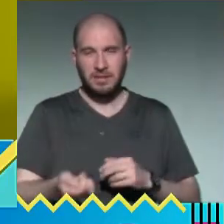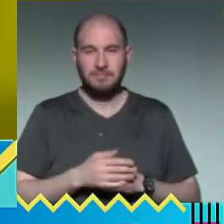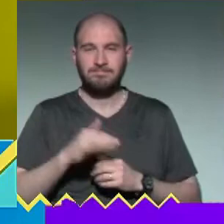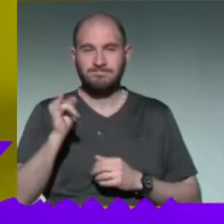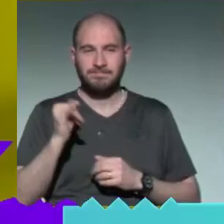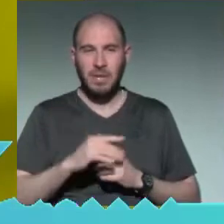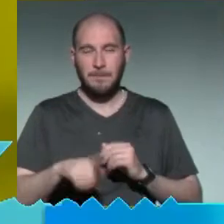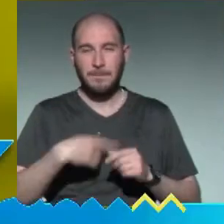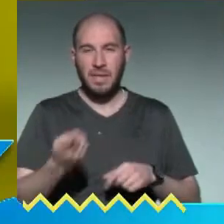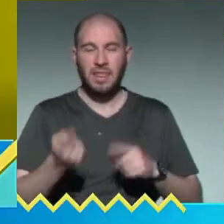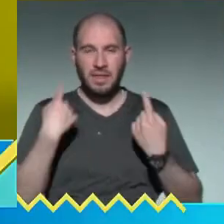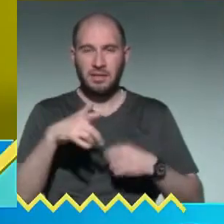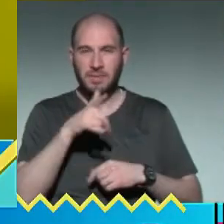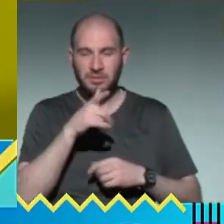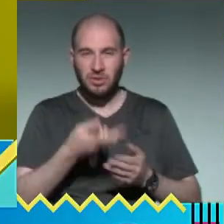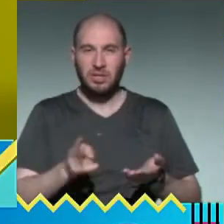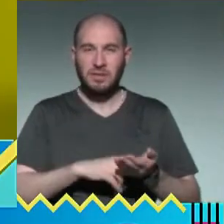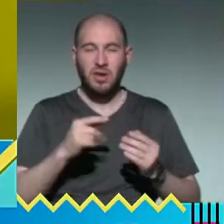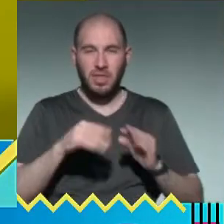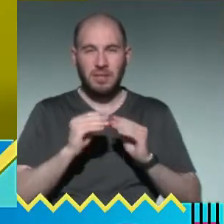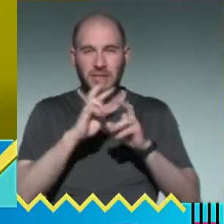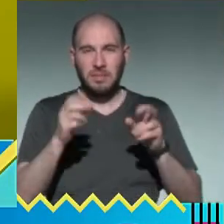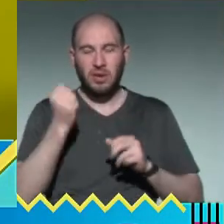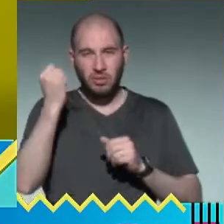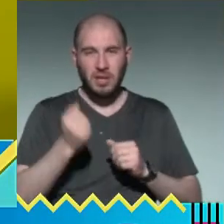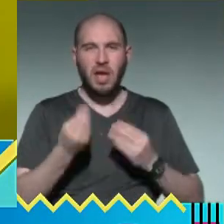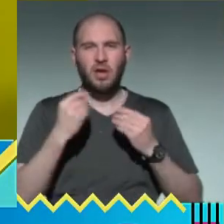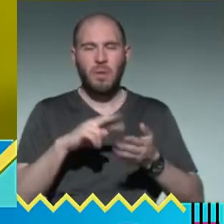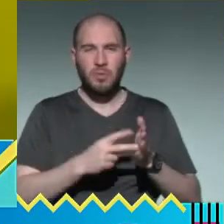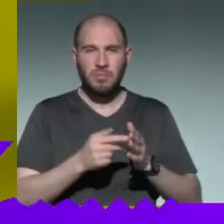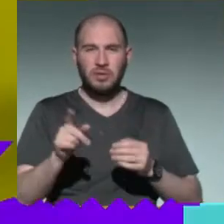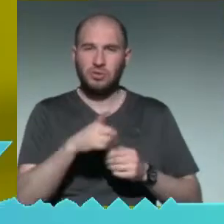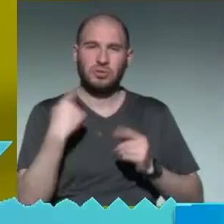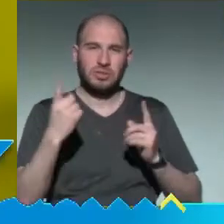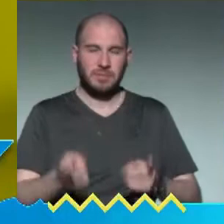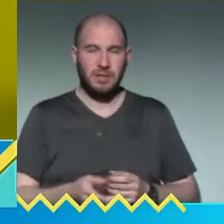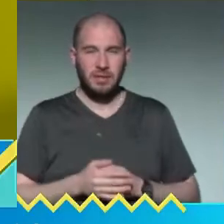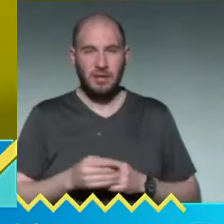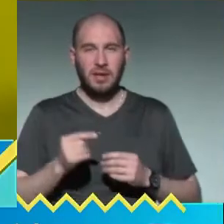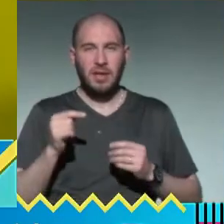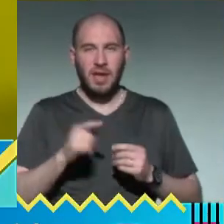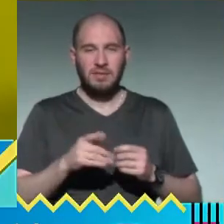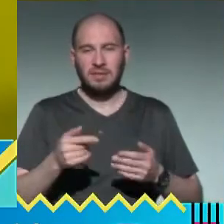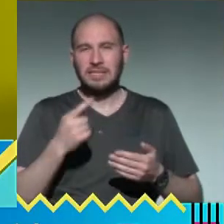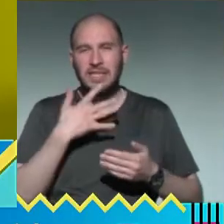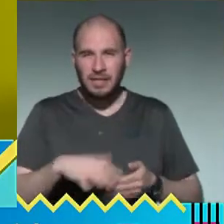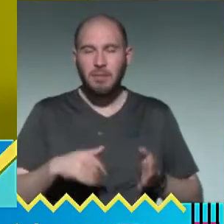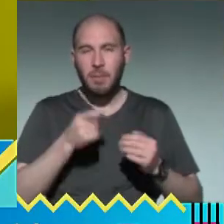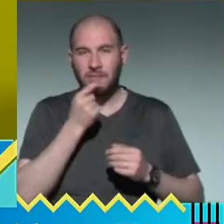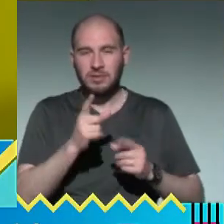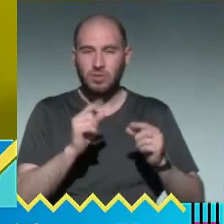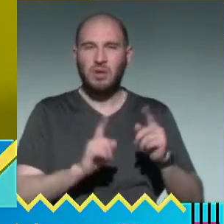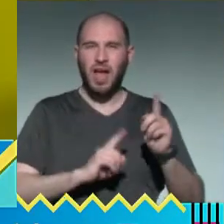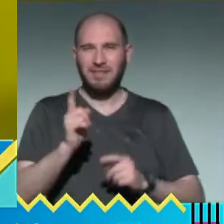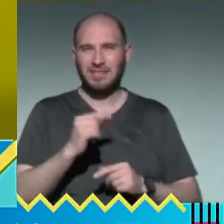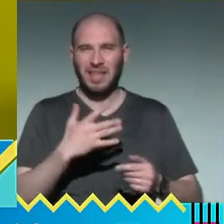Por supuesto, mañana en un nuevo Distintos Parecidos. Hoy debatimos de economía, de cómo nos afecta a nosotros también. tratar de bajar al llano esos números que a veces se